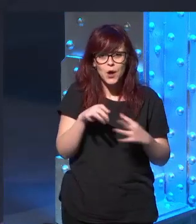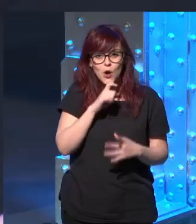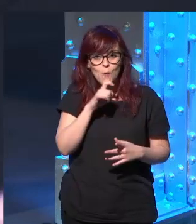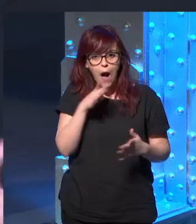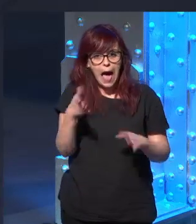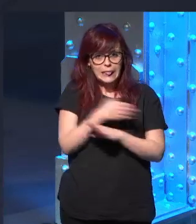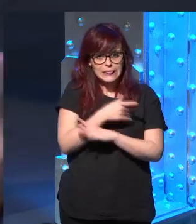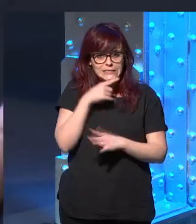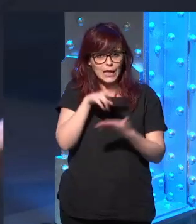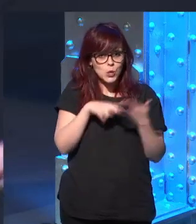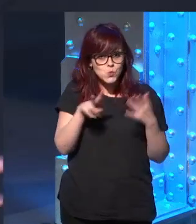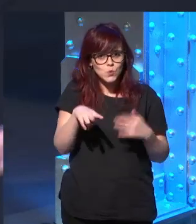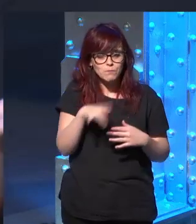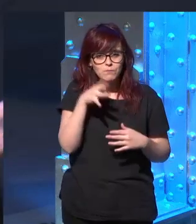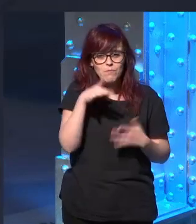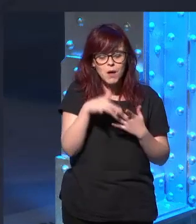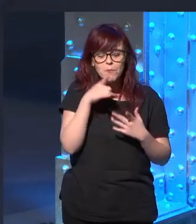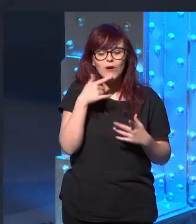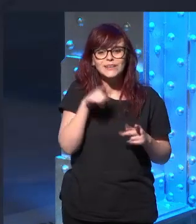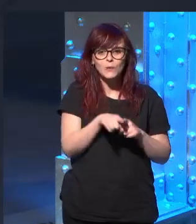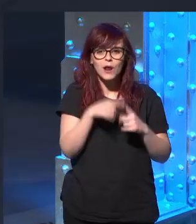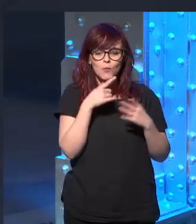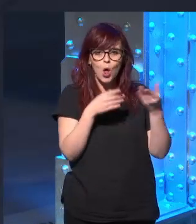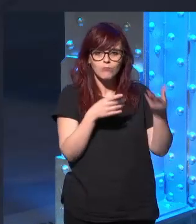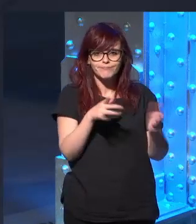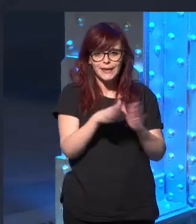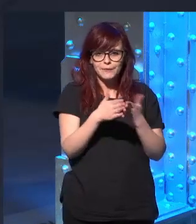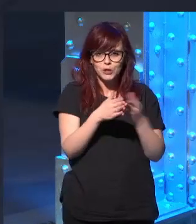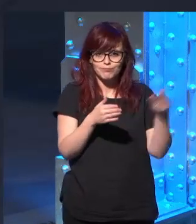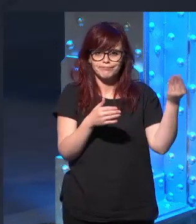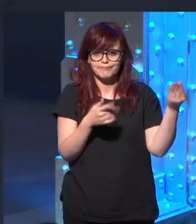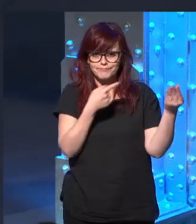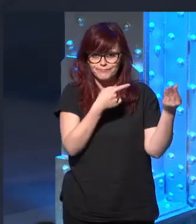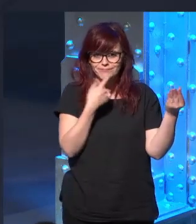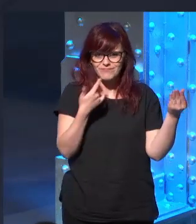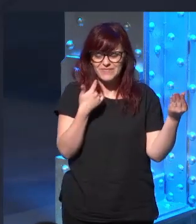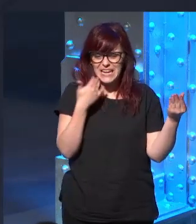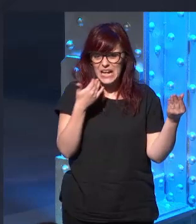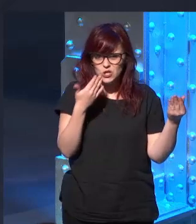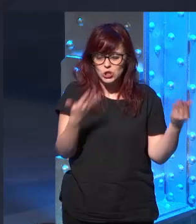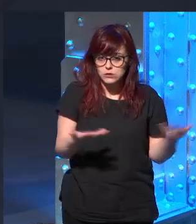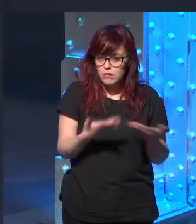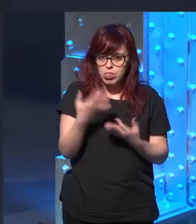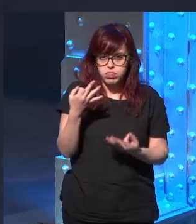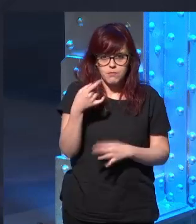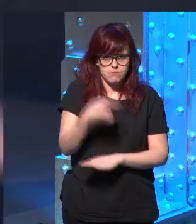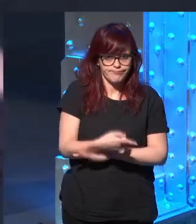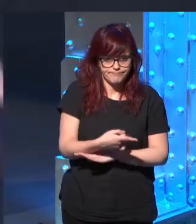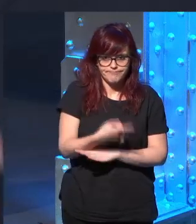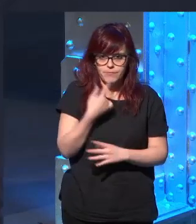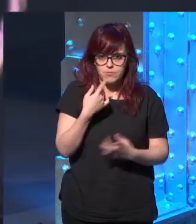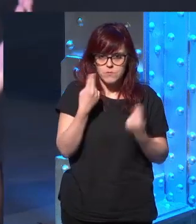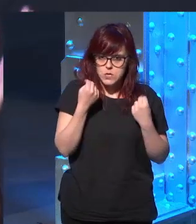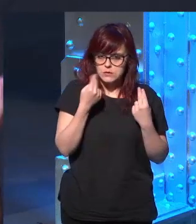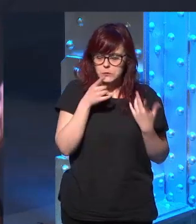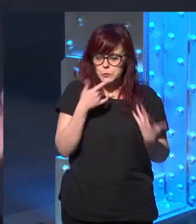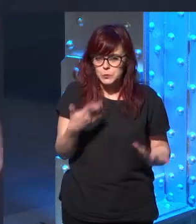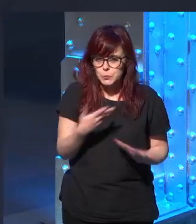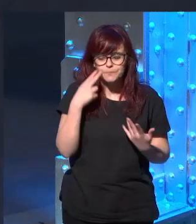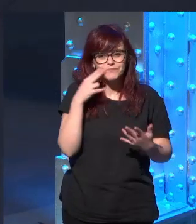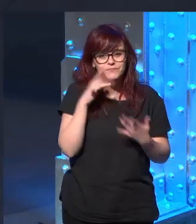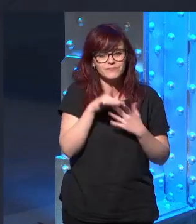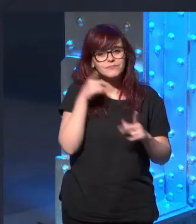que no lo había leído antes? Y es que tenía unos prejuicios, porque claro, era obra, tenías que leerte El Quijote, con lo cual, uff, no, ¿cómo voy a leer eso? Yo